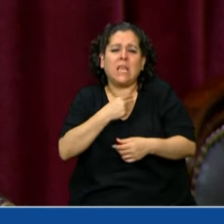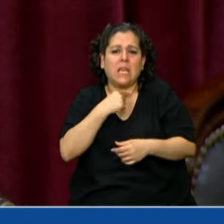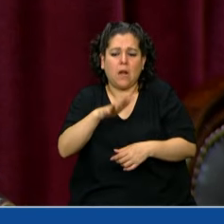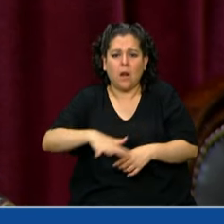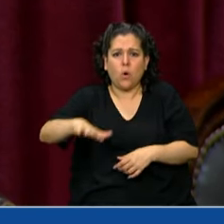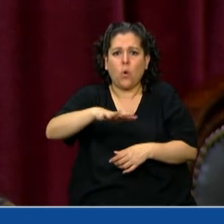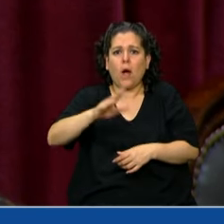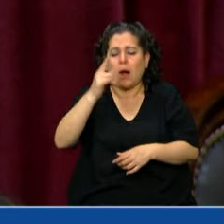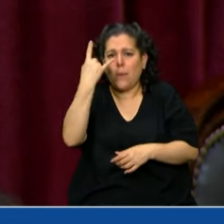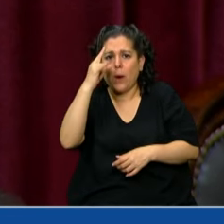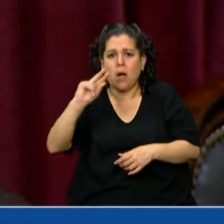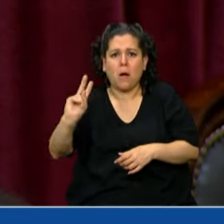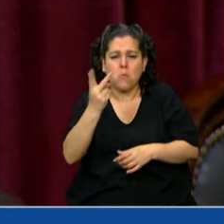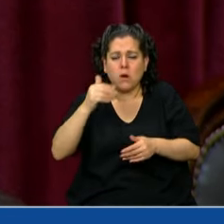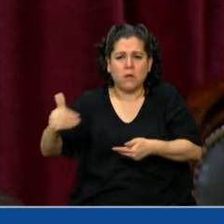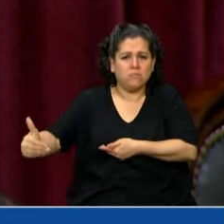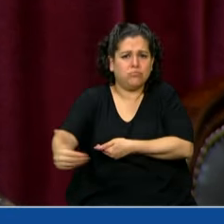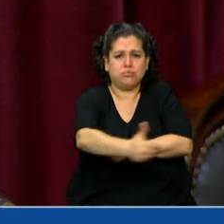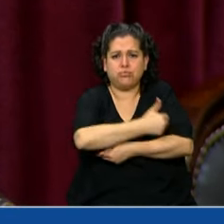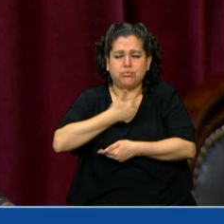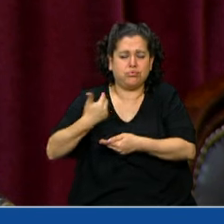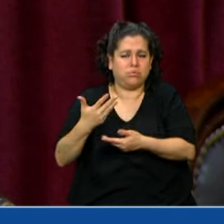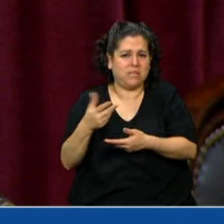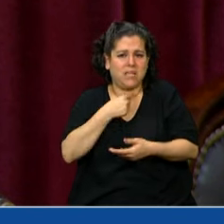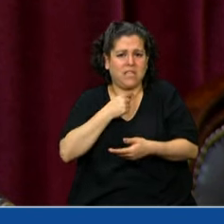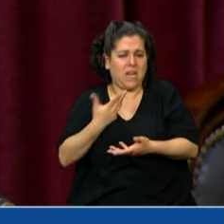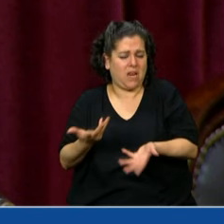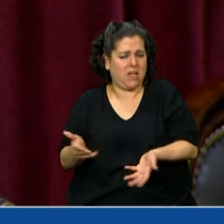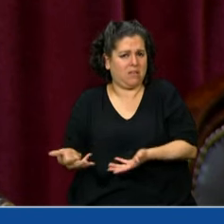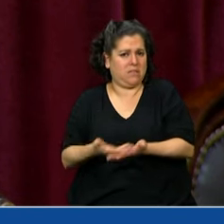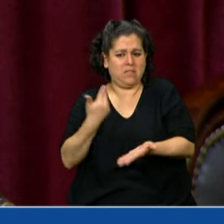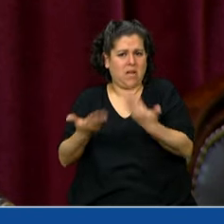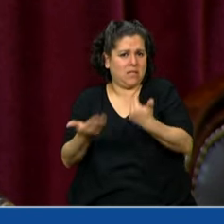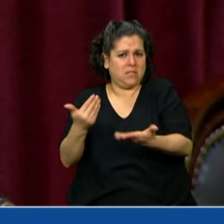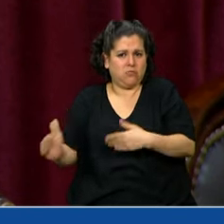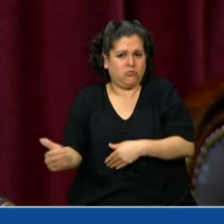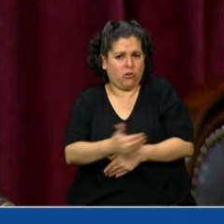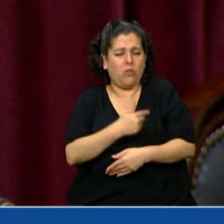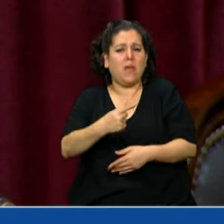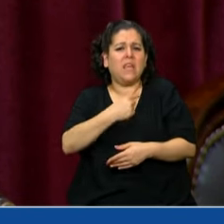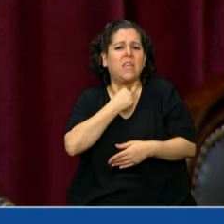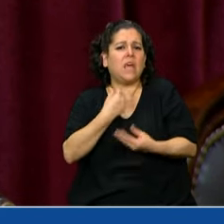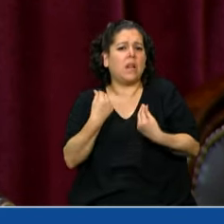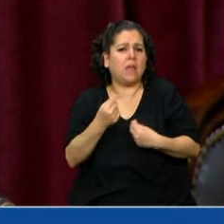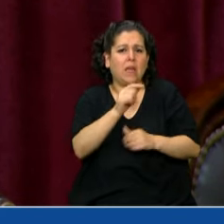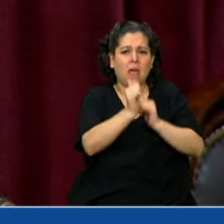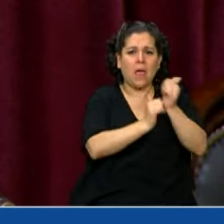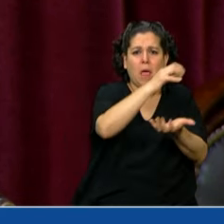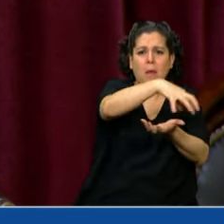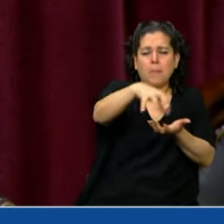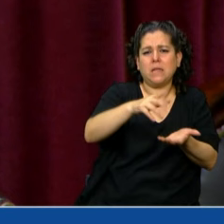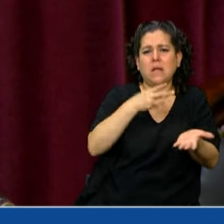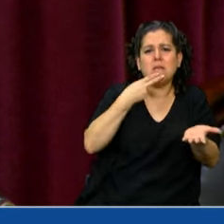modelo que permite que las petroleras paguen las regalías paguen regalías de las más bajas del